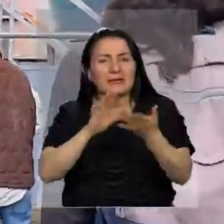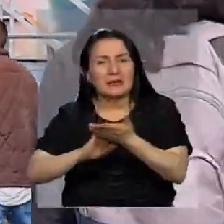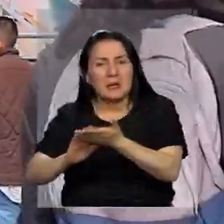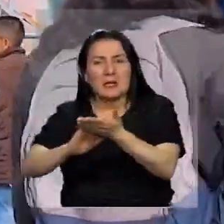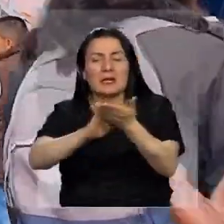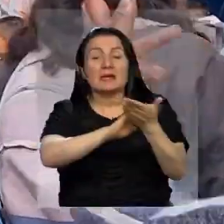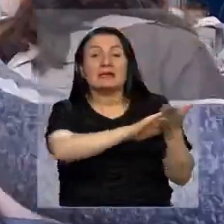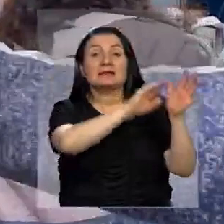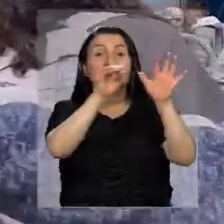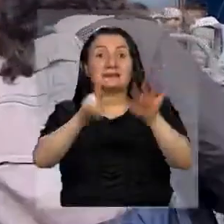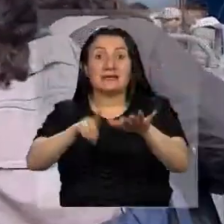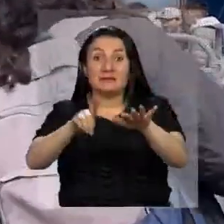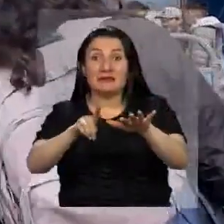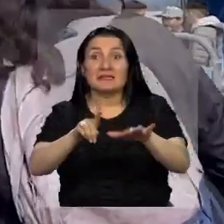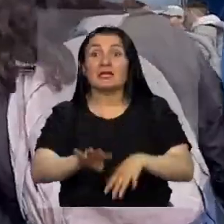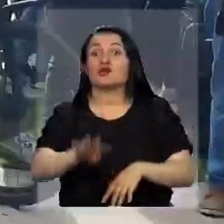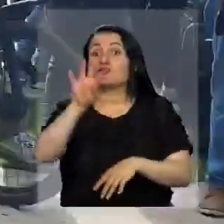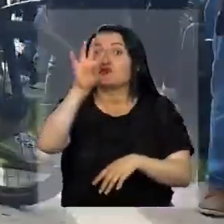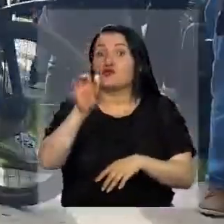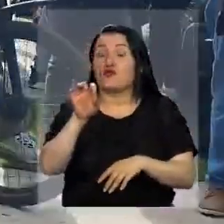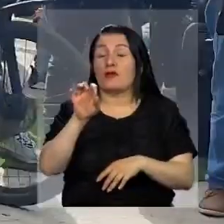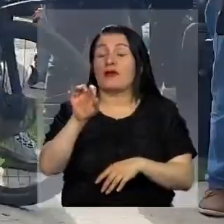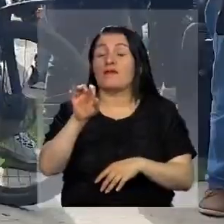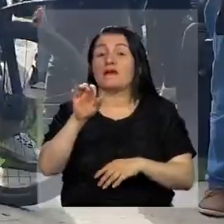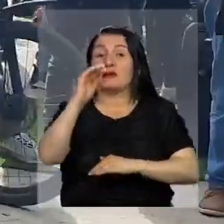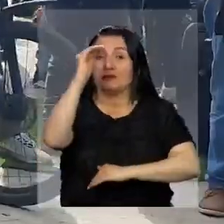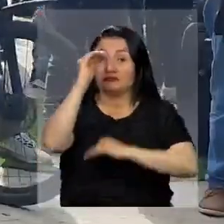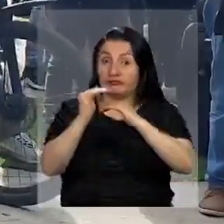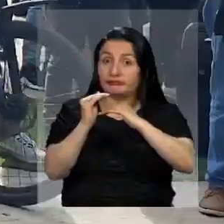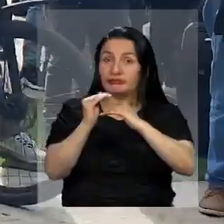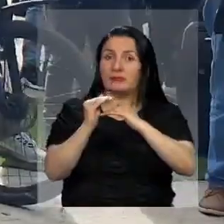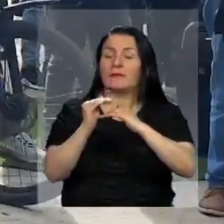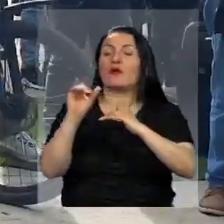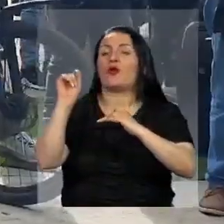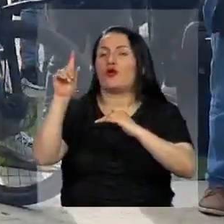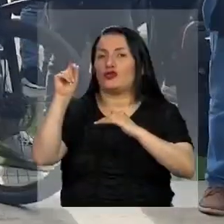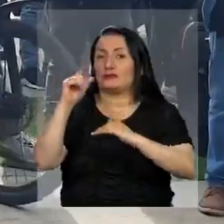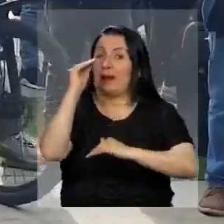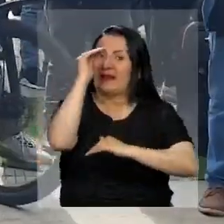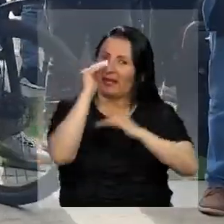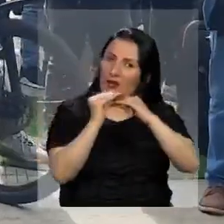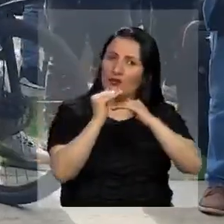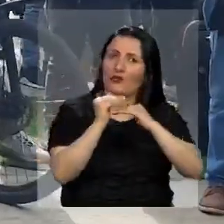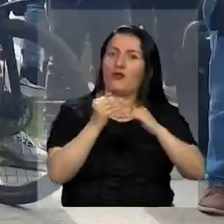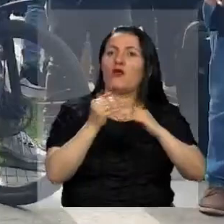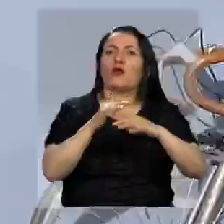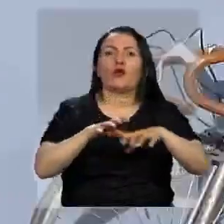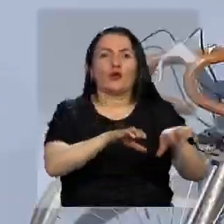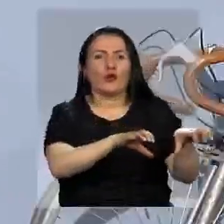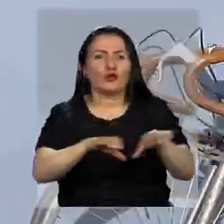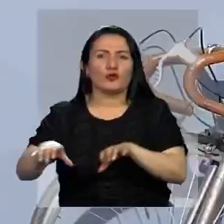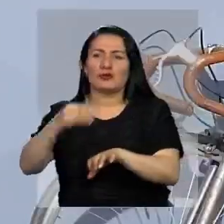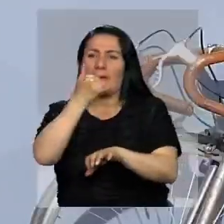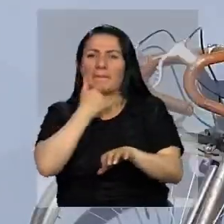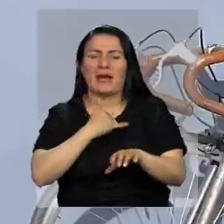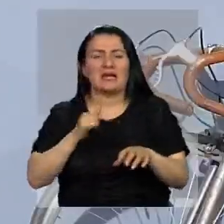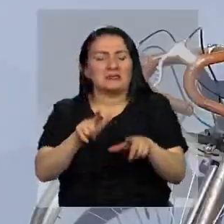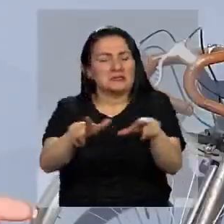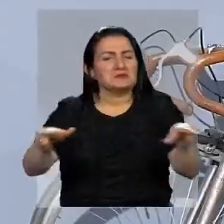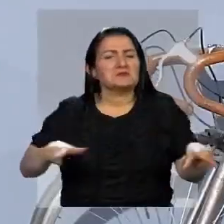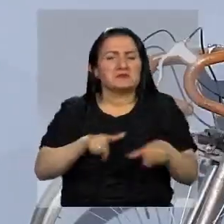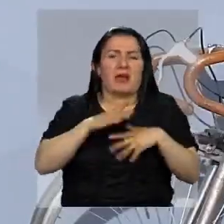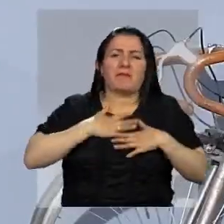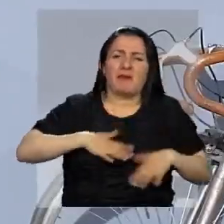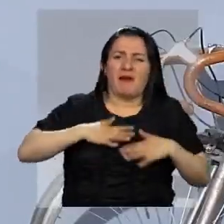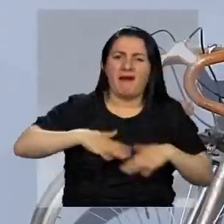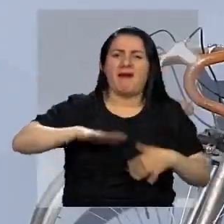6 meses logramos que 9 de 11 conductas delictivas que sucedían en este espacio se redujeran y tuviéramos un espacio mucho más